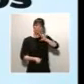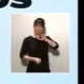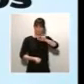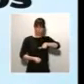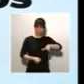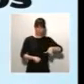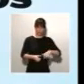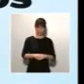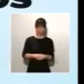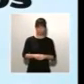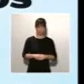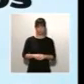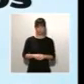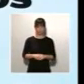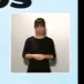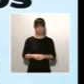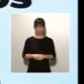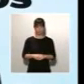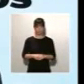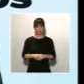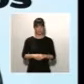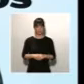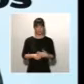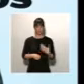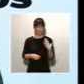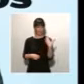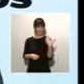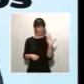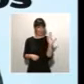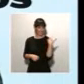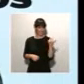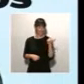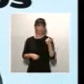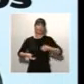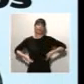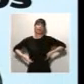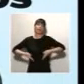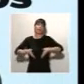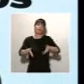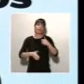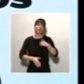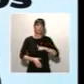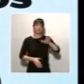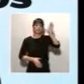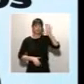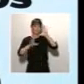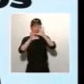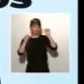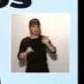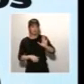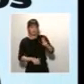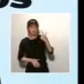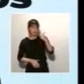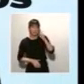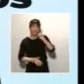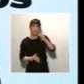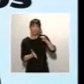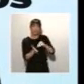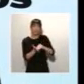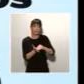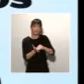el día de ayer, más de 14.000 controles en carretera han velado para que la ciudadanía